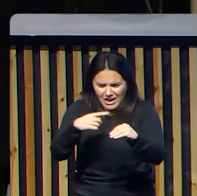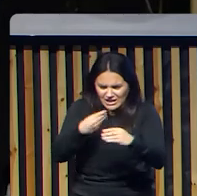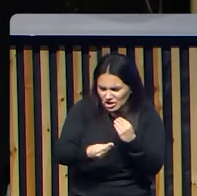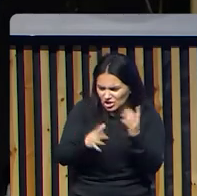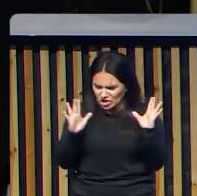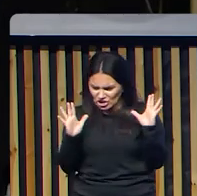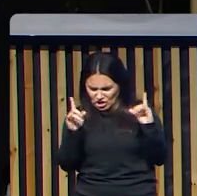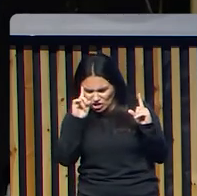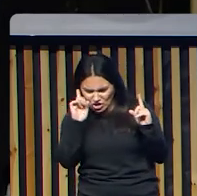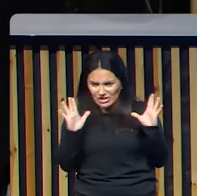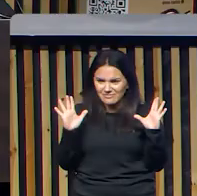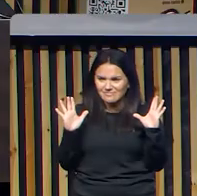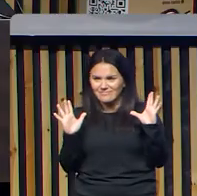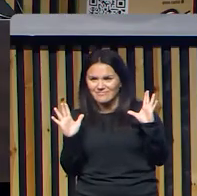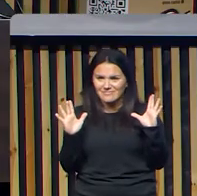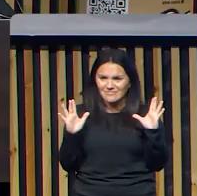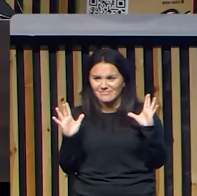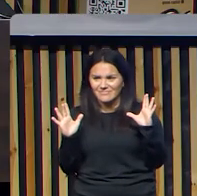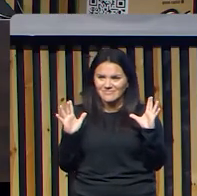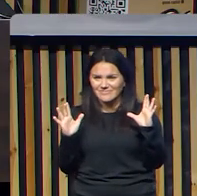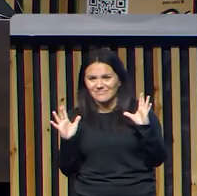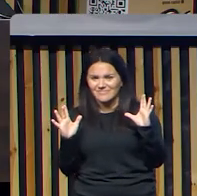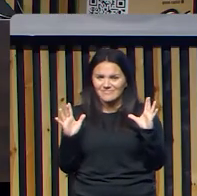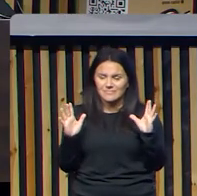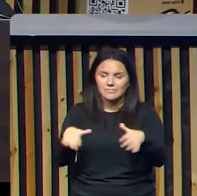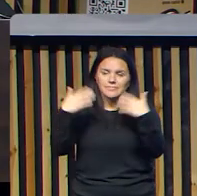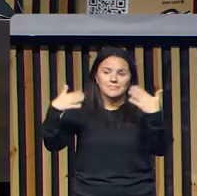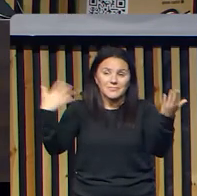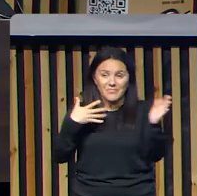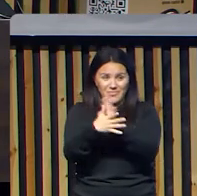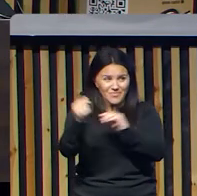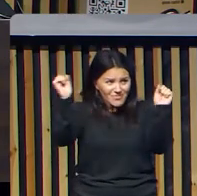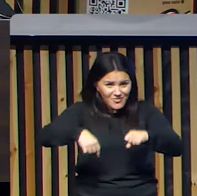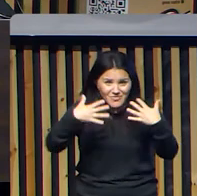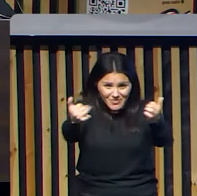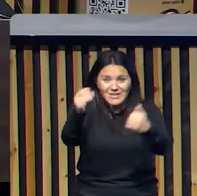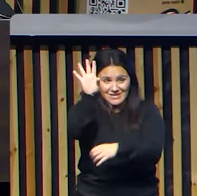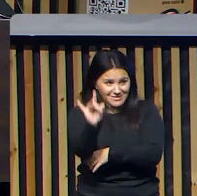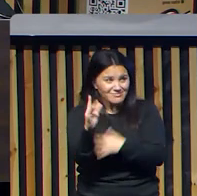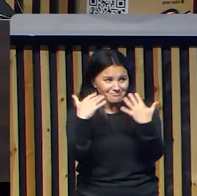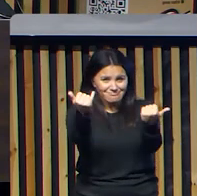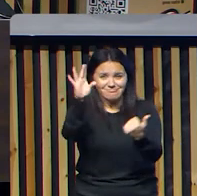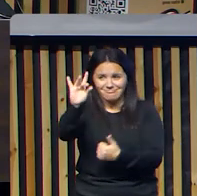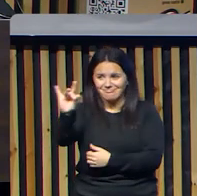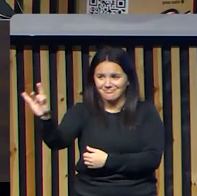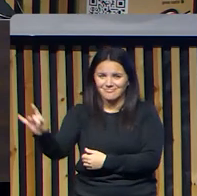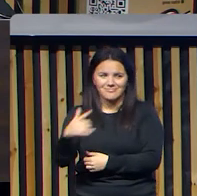has hecho no no lo sé bueno todo eso quería decir estáis de acuerdo por cierto